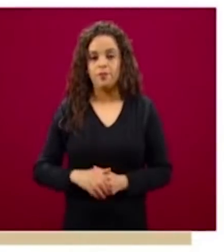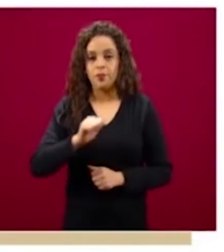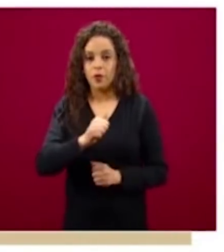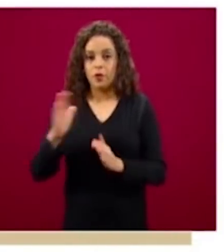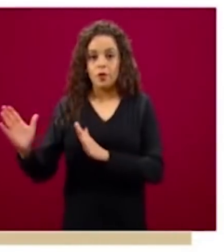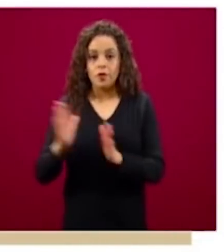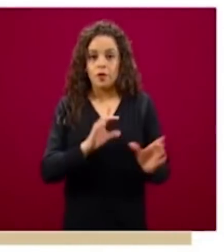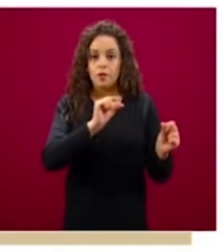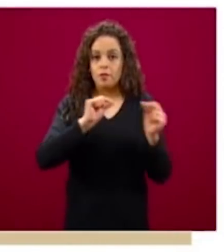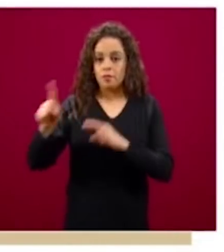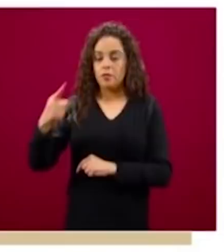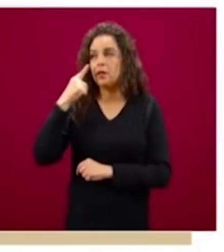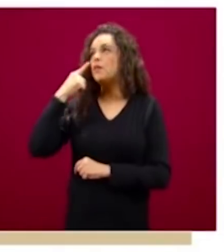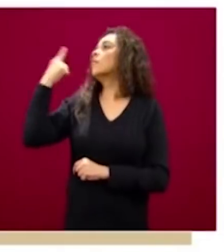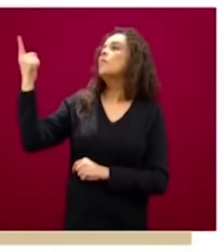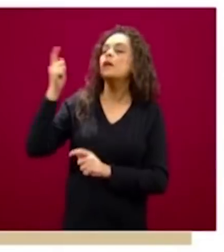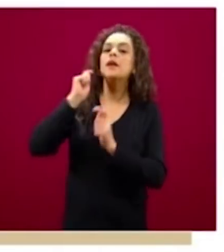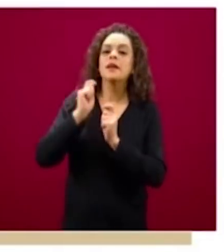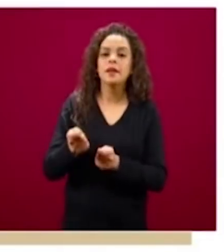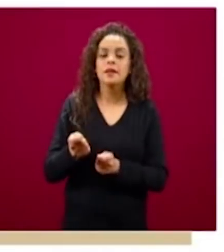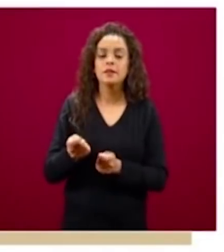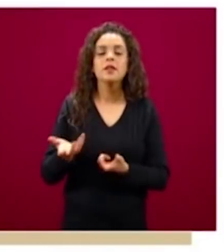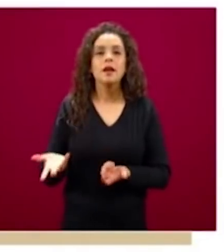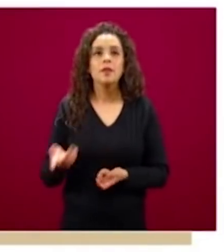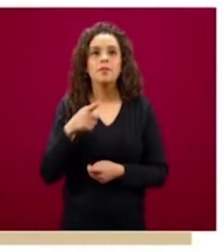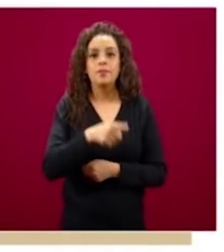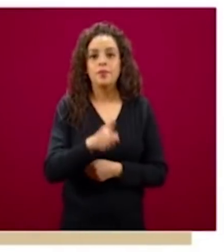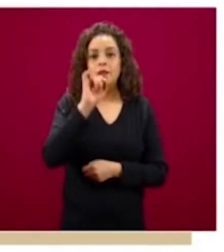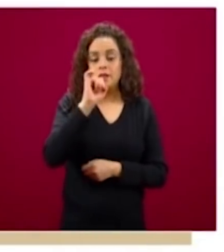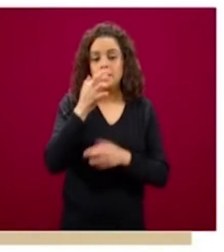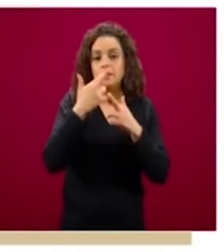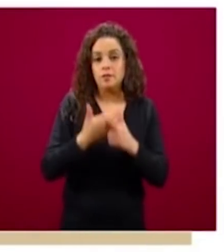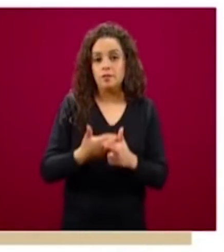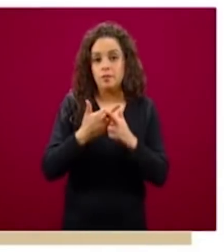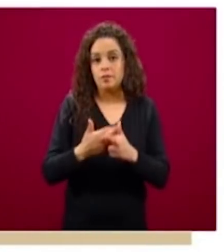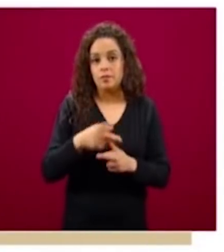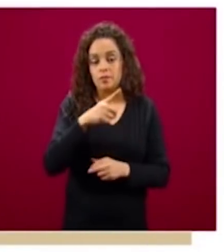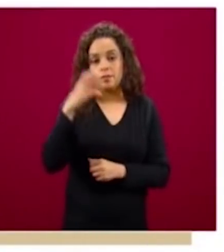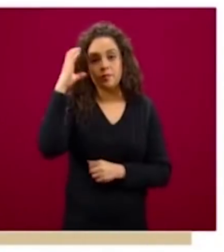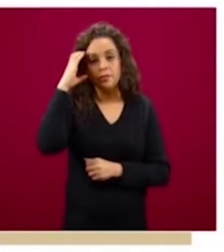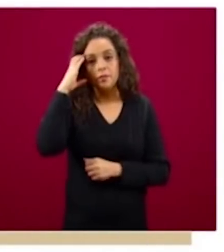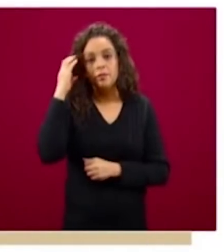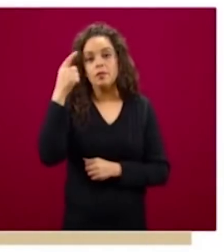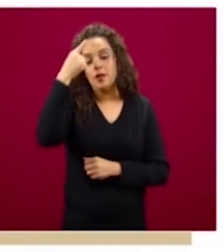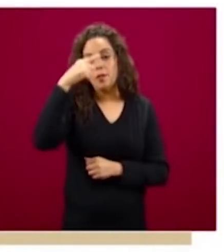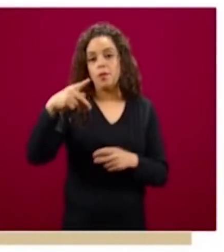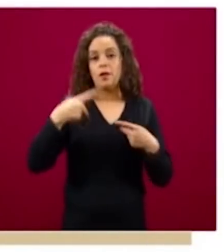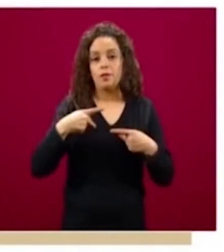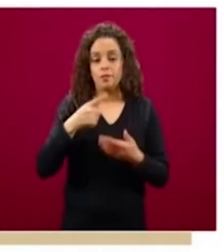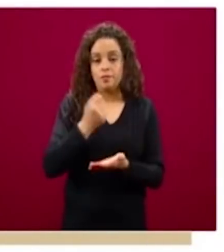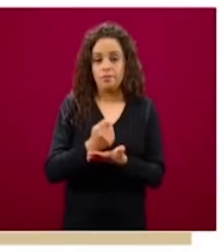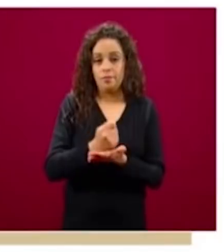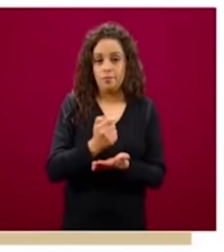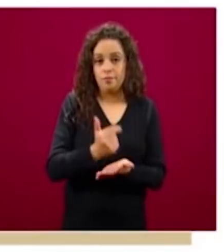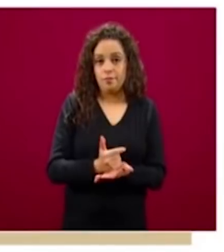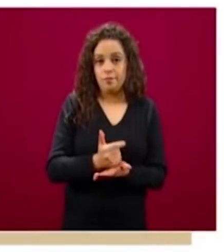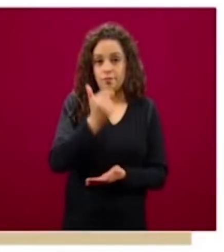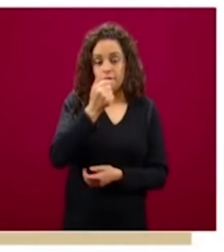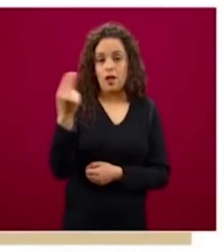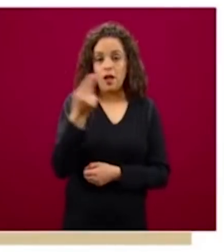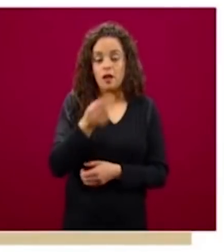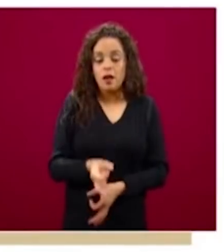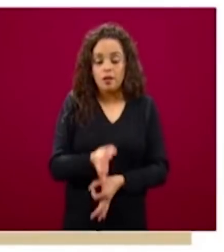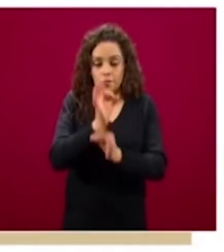diapositiva nos muestra específicamente la disponibilidad de camas para pacientes críticos, aquellas que necesitan de un